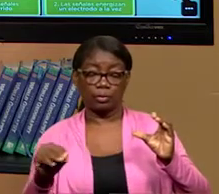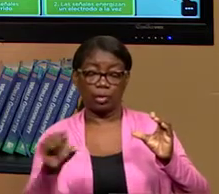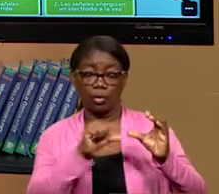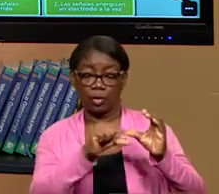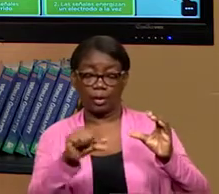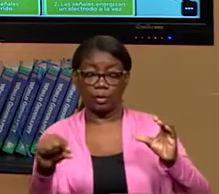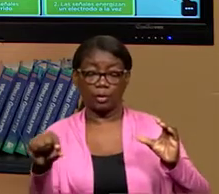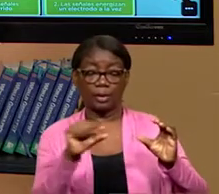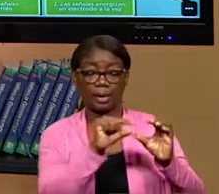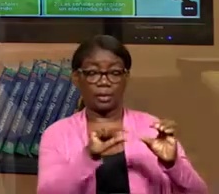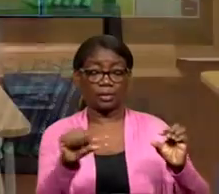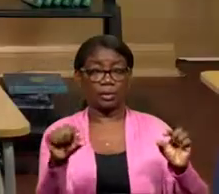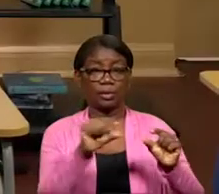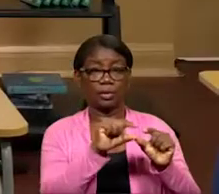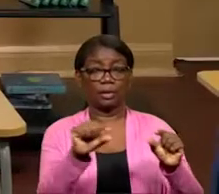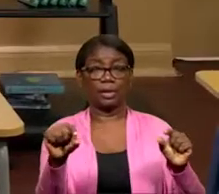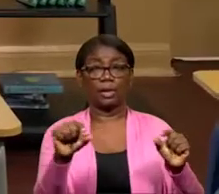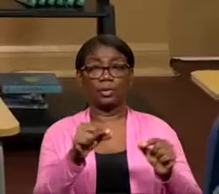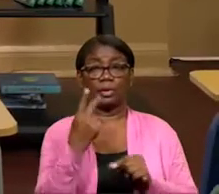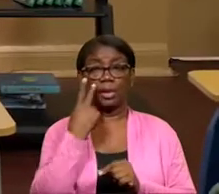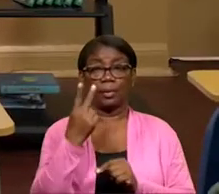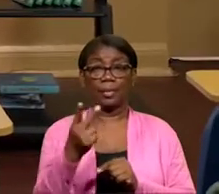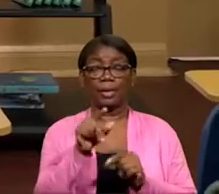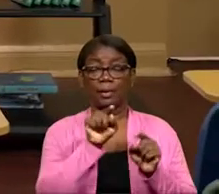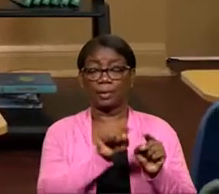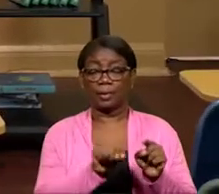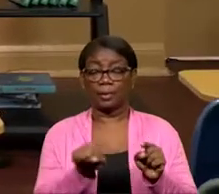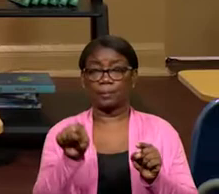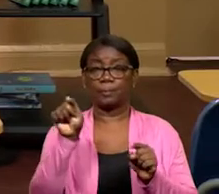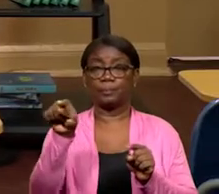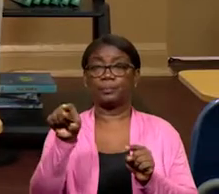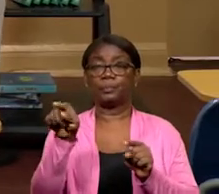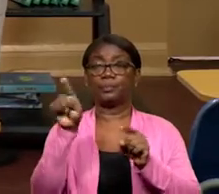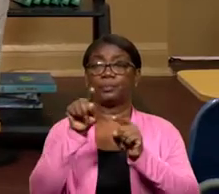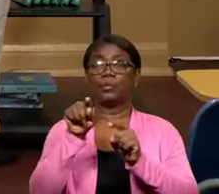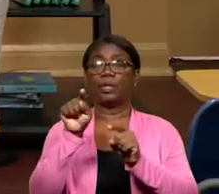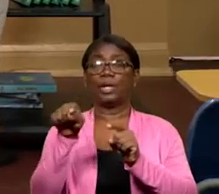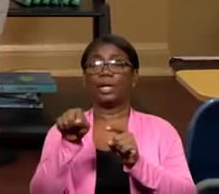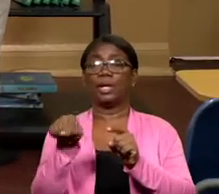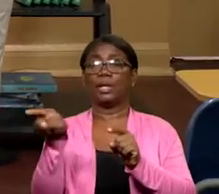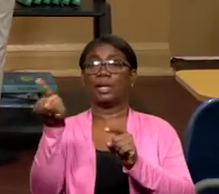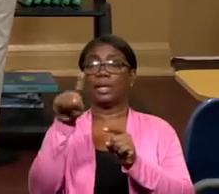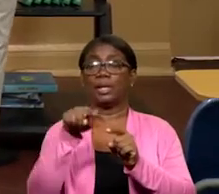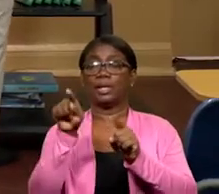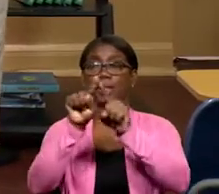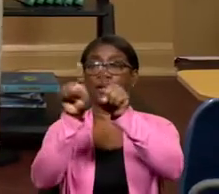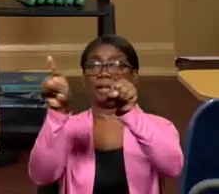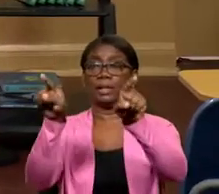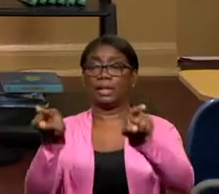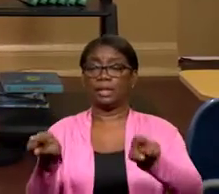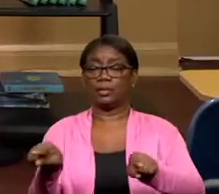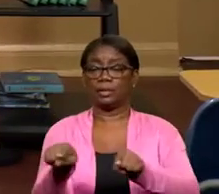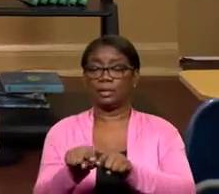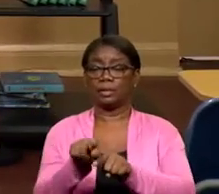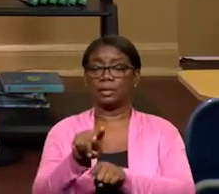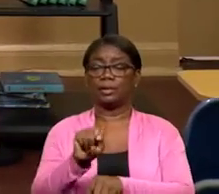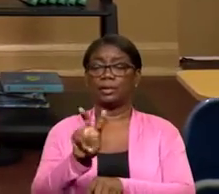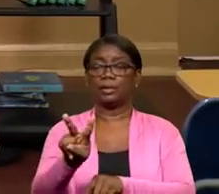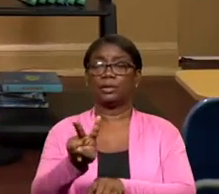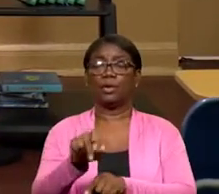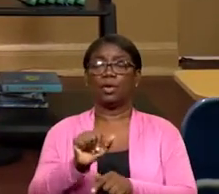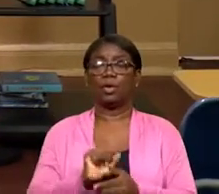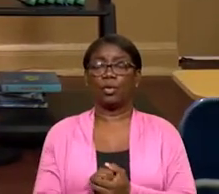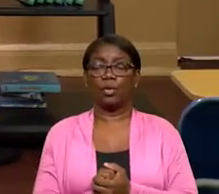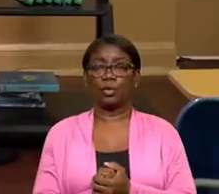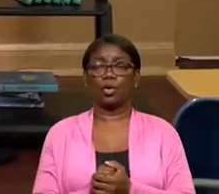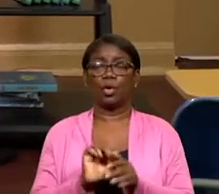horizontalmente. Aquí ustedes observan en este bloque, en este televisor, cómo efectivamente